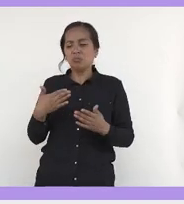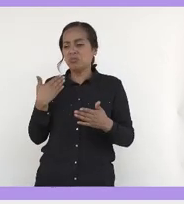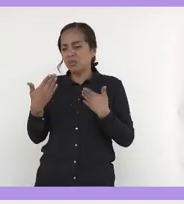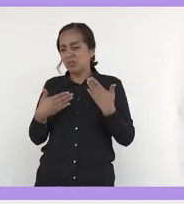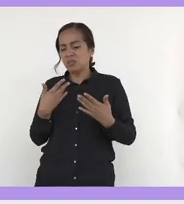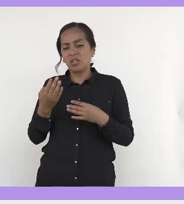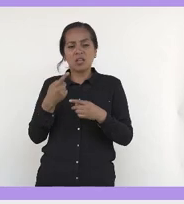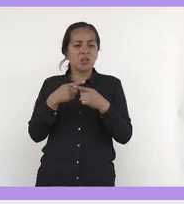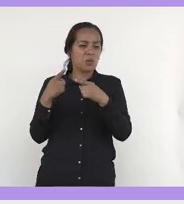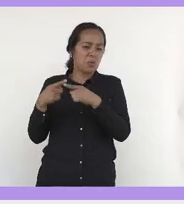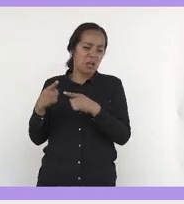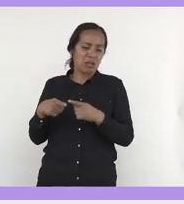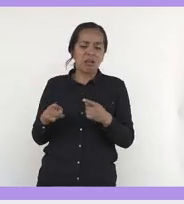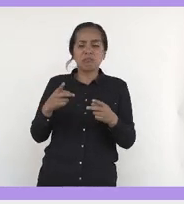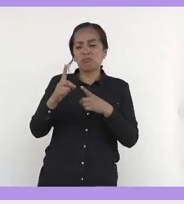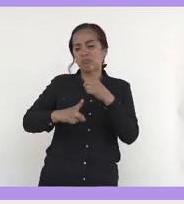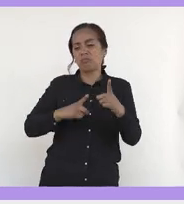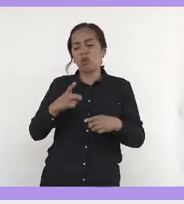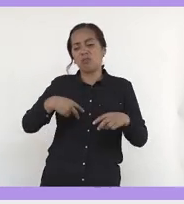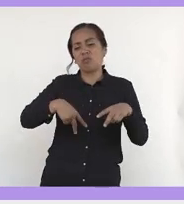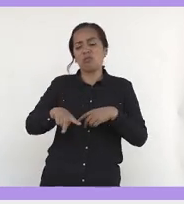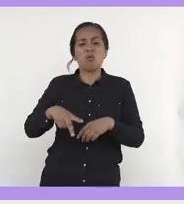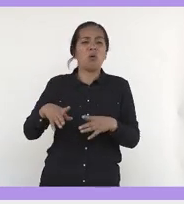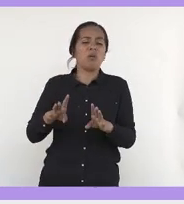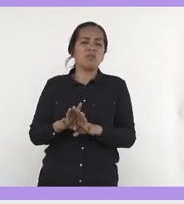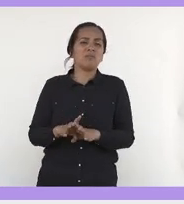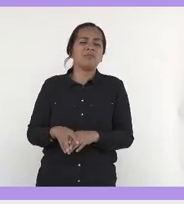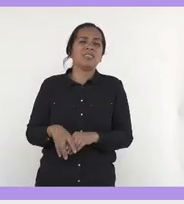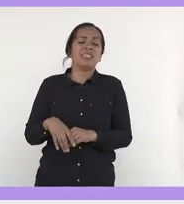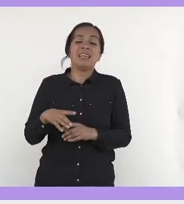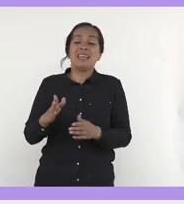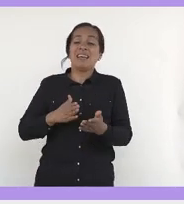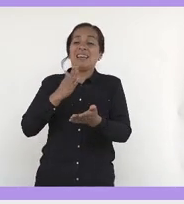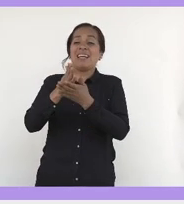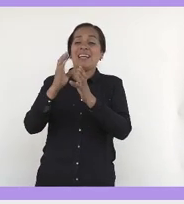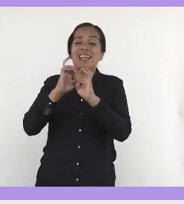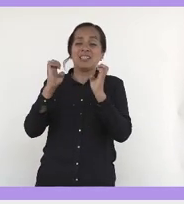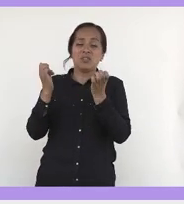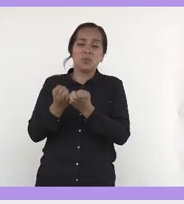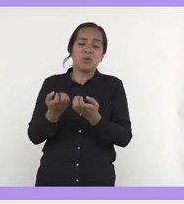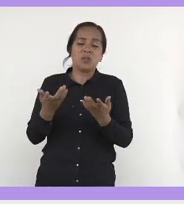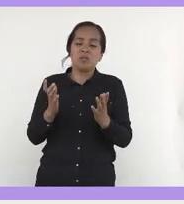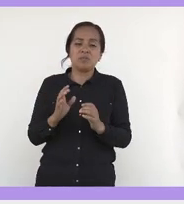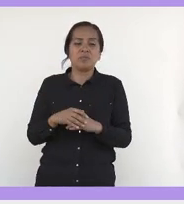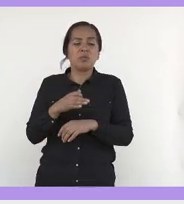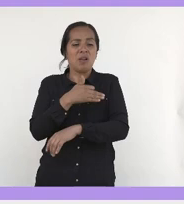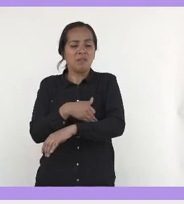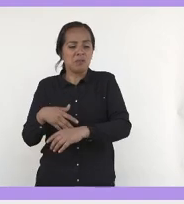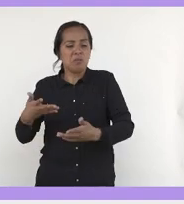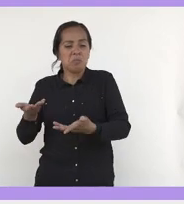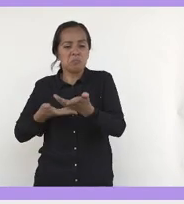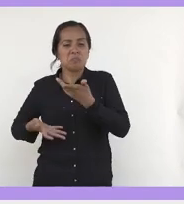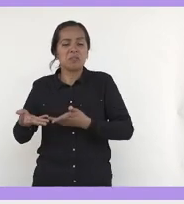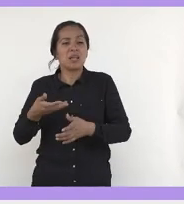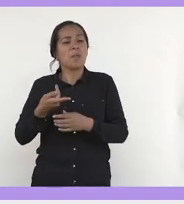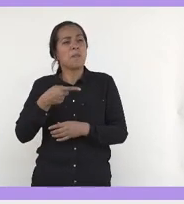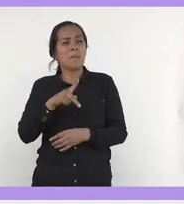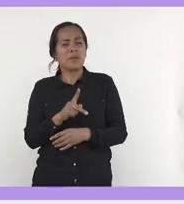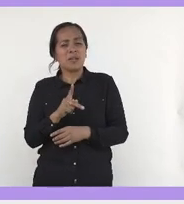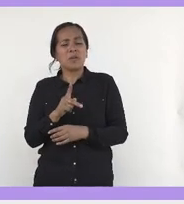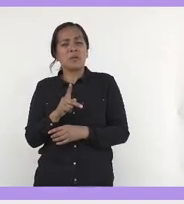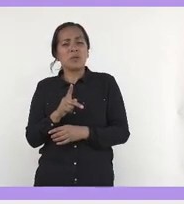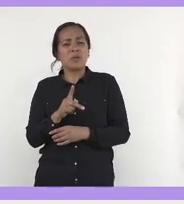cualquier deporte sea el fútbol sea béisbol lo que sea no ir al Estado fórmula uno también claro por supuesto Pero